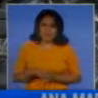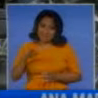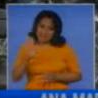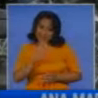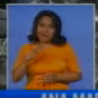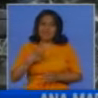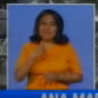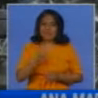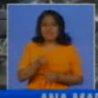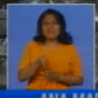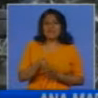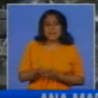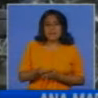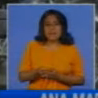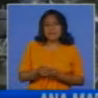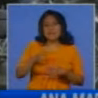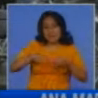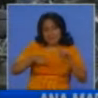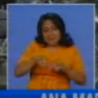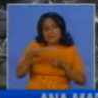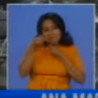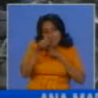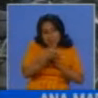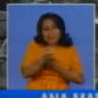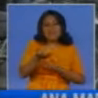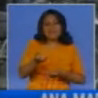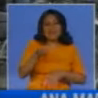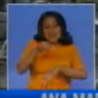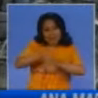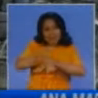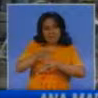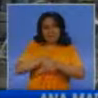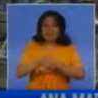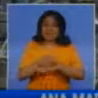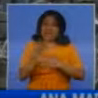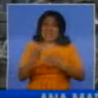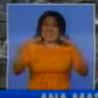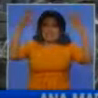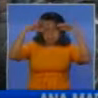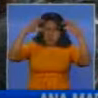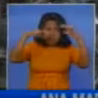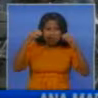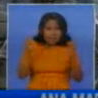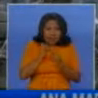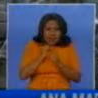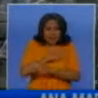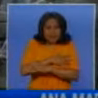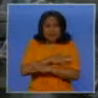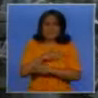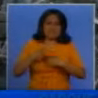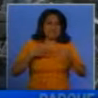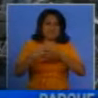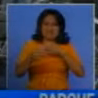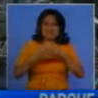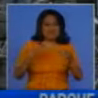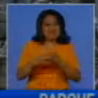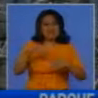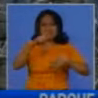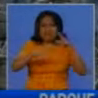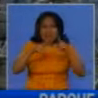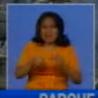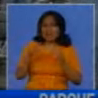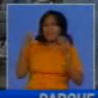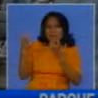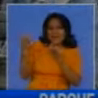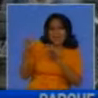¿qué tal, Gisela? Amigos televidentes, buenas tardes. No importa el frío, no importa la lluvia, pero los fanáticos de Metallica siguen aquí. La